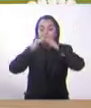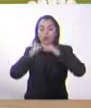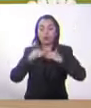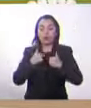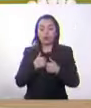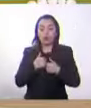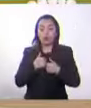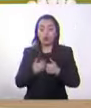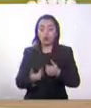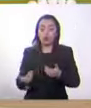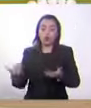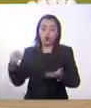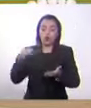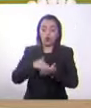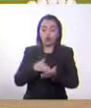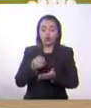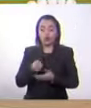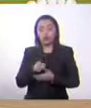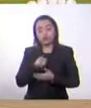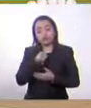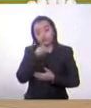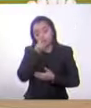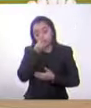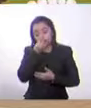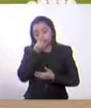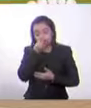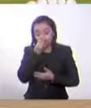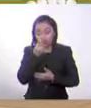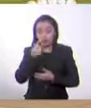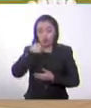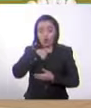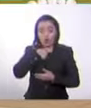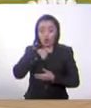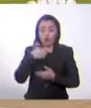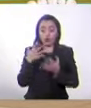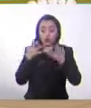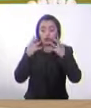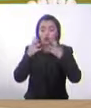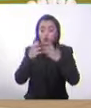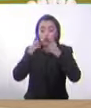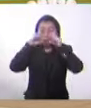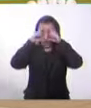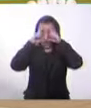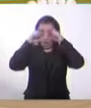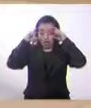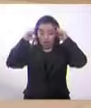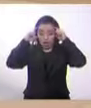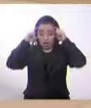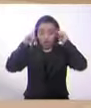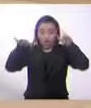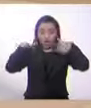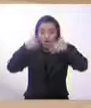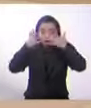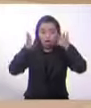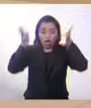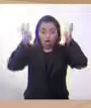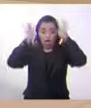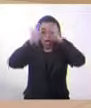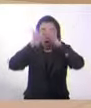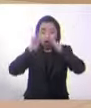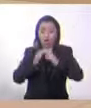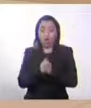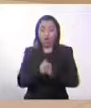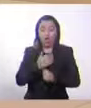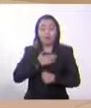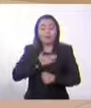Otra vez, Florecita. Vos me prometiste que este año yo me pondría la máscara del árbol. Es que esta me gusta